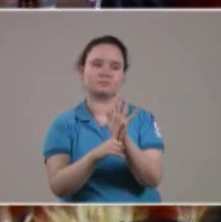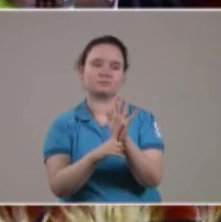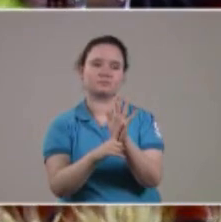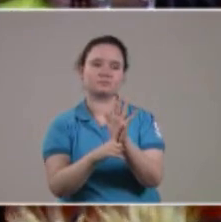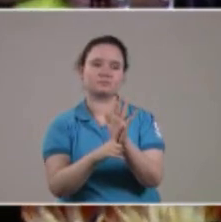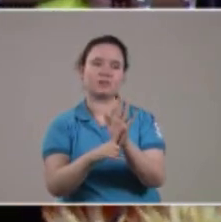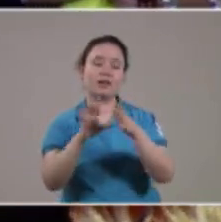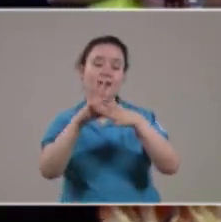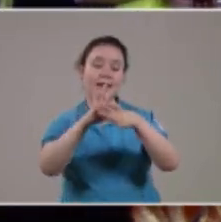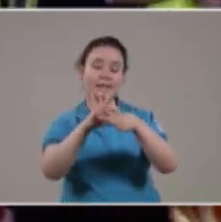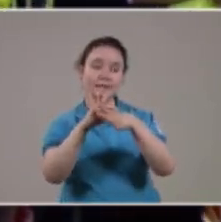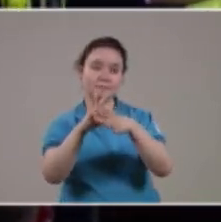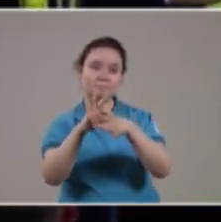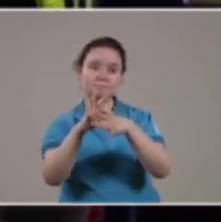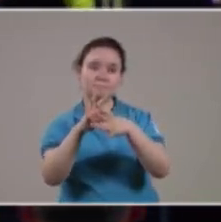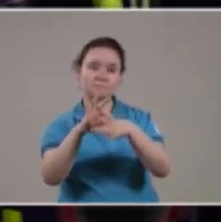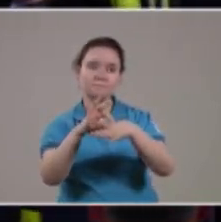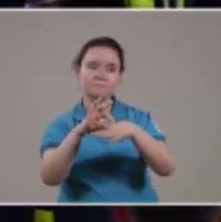carne.